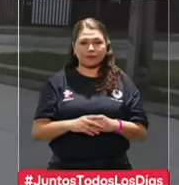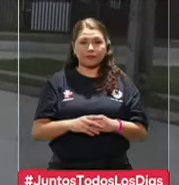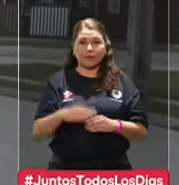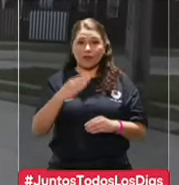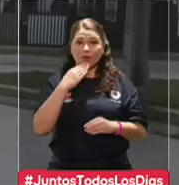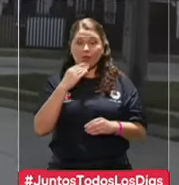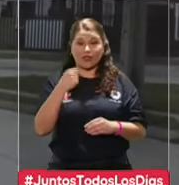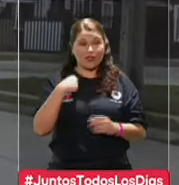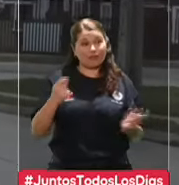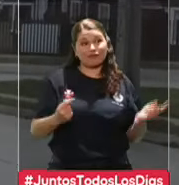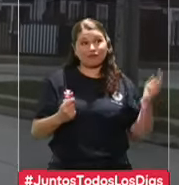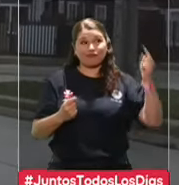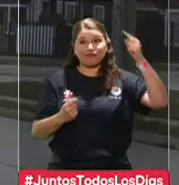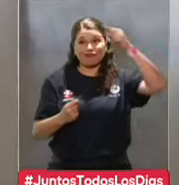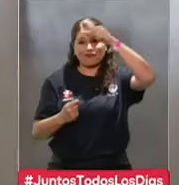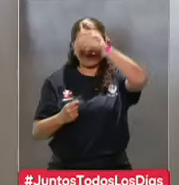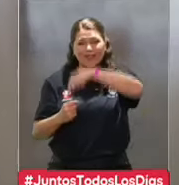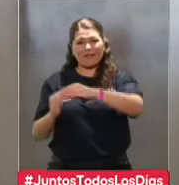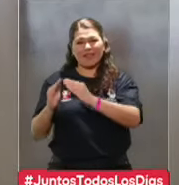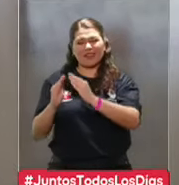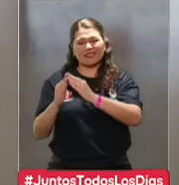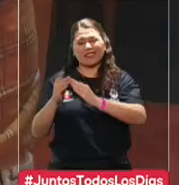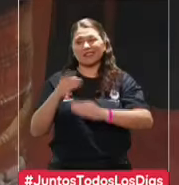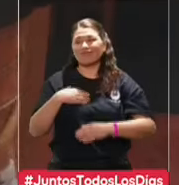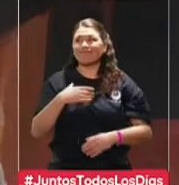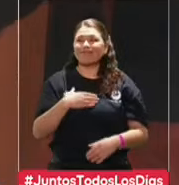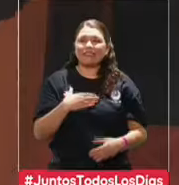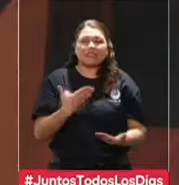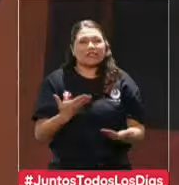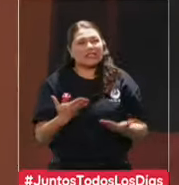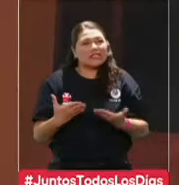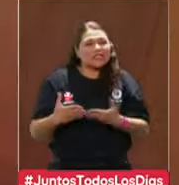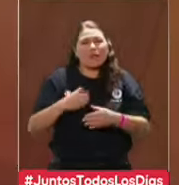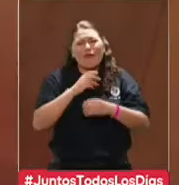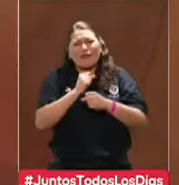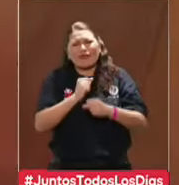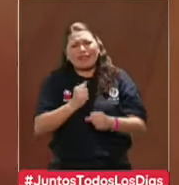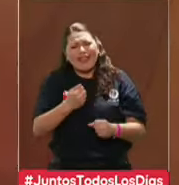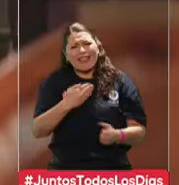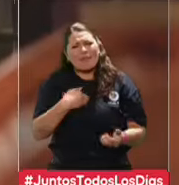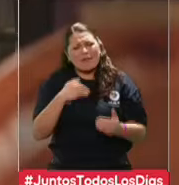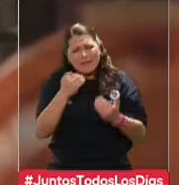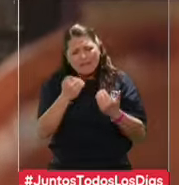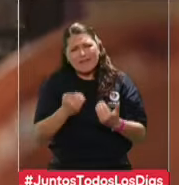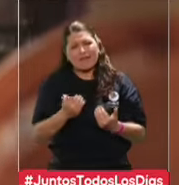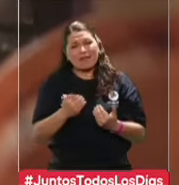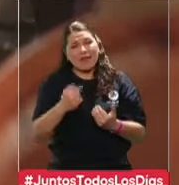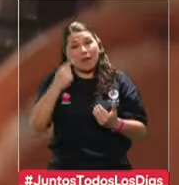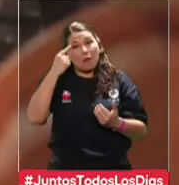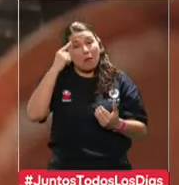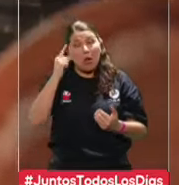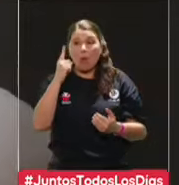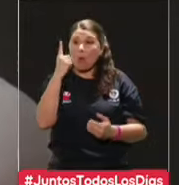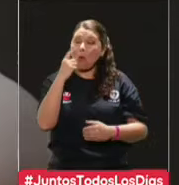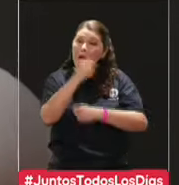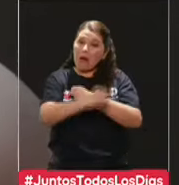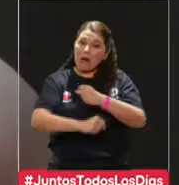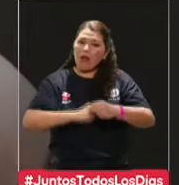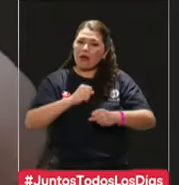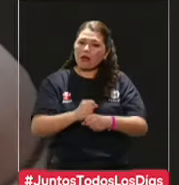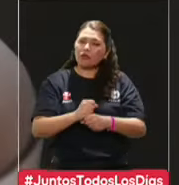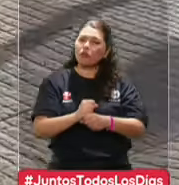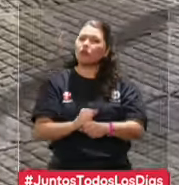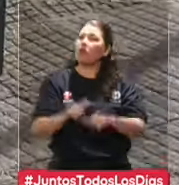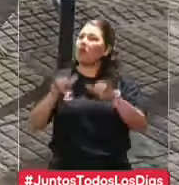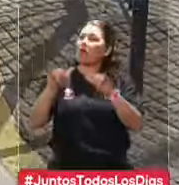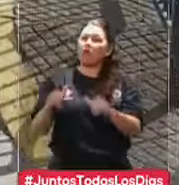Cuando volví a Coyhaique, me sentía un poco decepcionada de mí misma, pero sí me tomé el año y pude hacer más cosas en la casa.